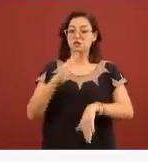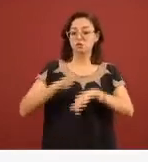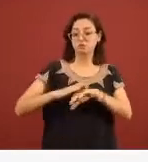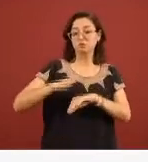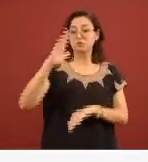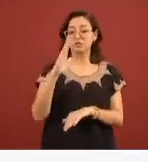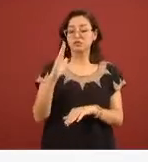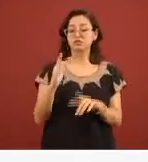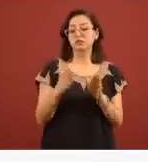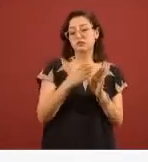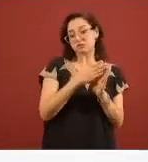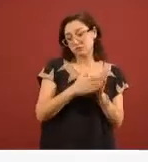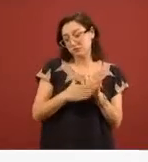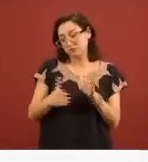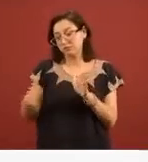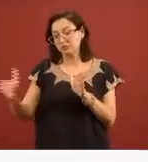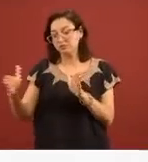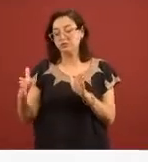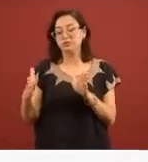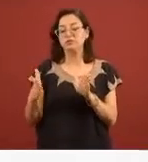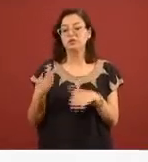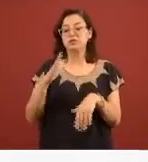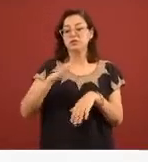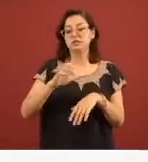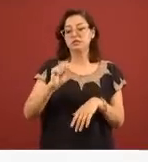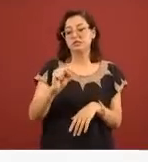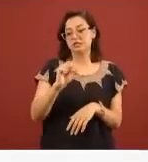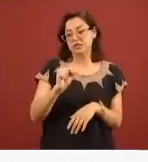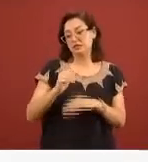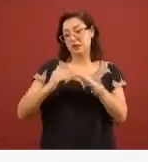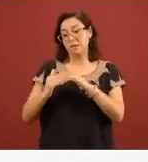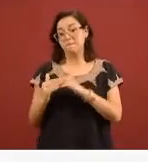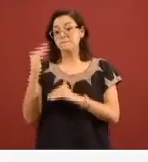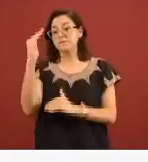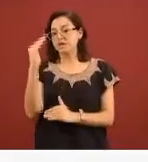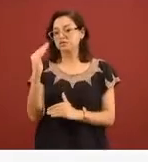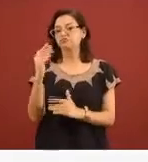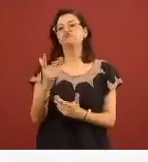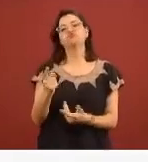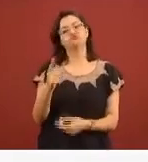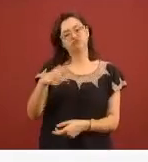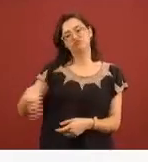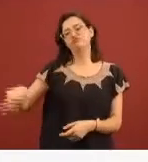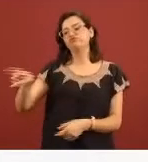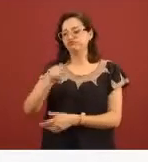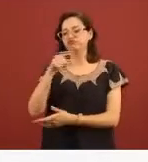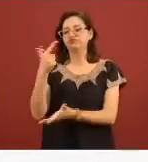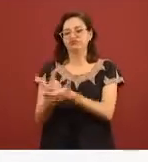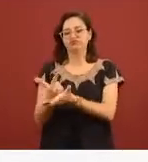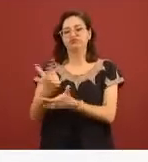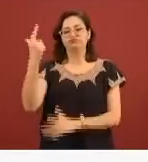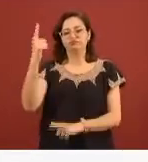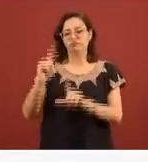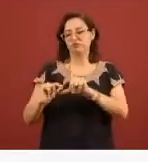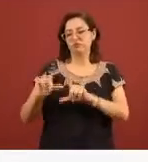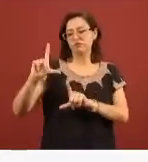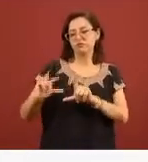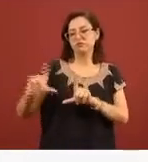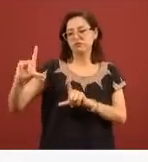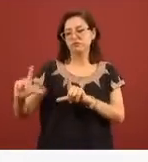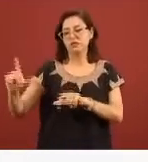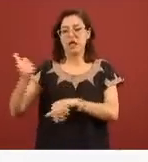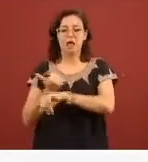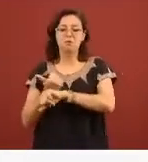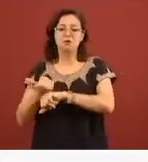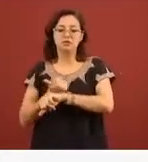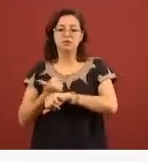grupos hacia adelante, de los 60, hacia arriba de los 60 años de edad, siempre la barra amarilla supera a la barra